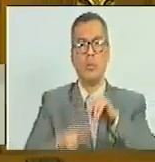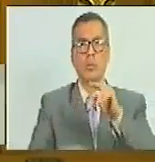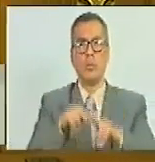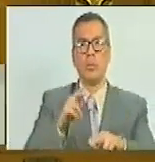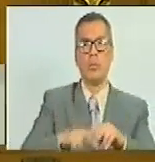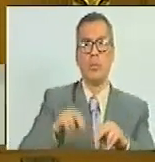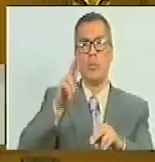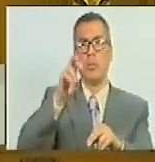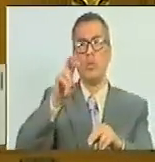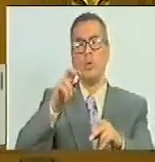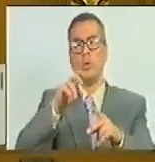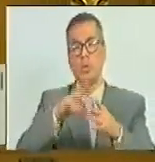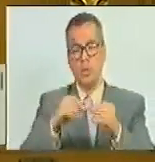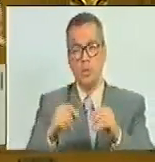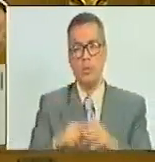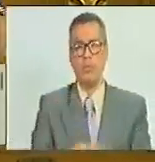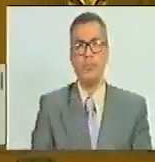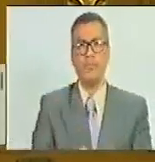de la nueva geometría del poder.